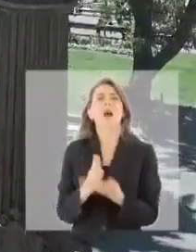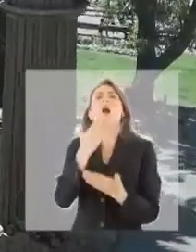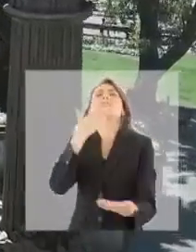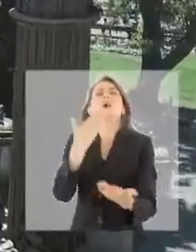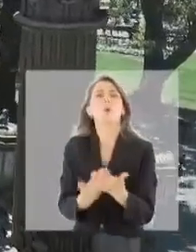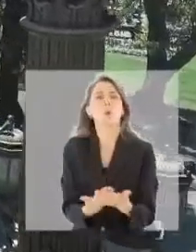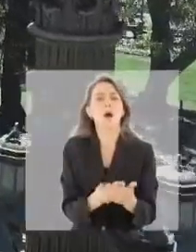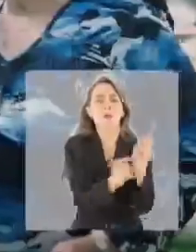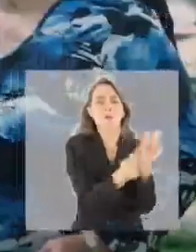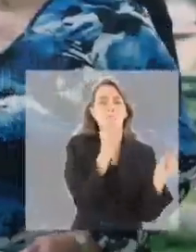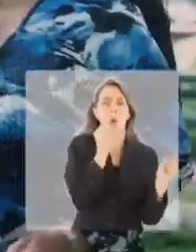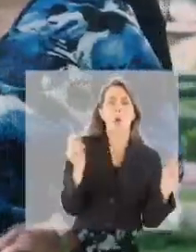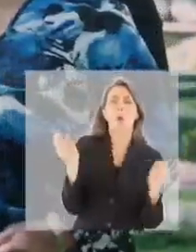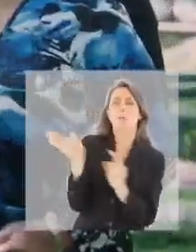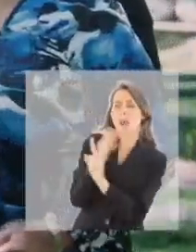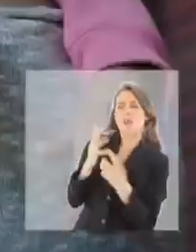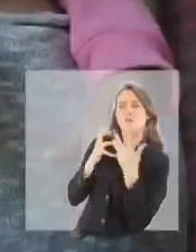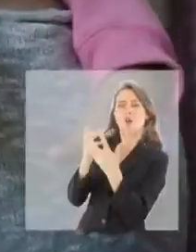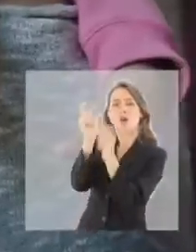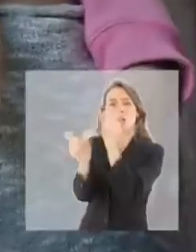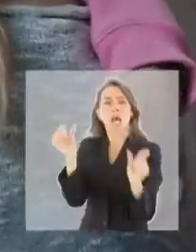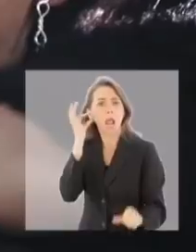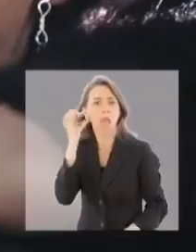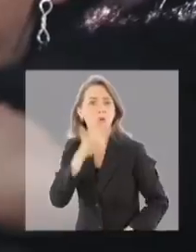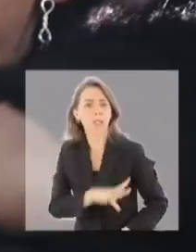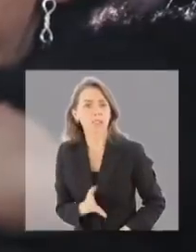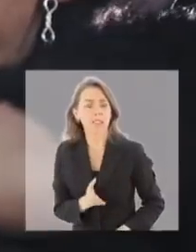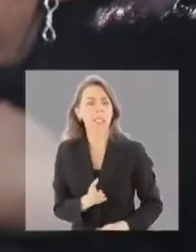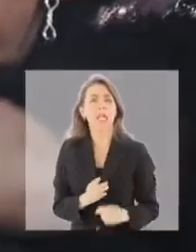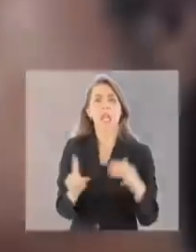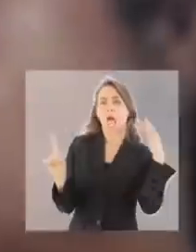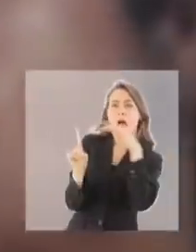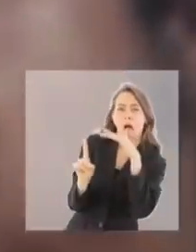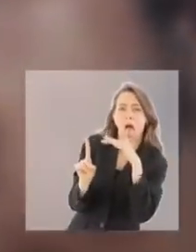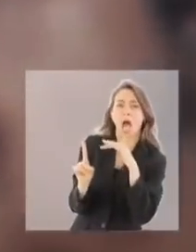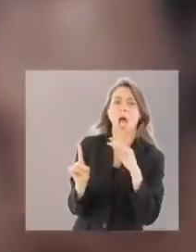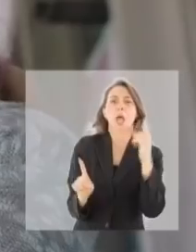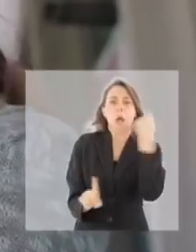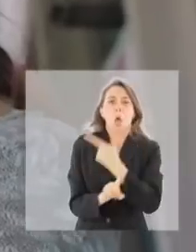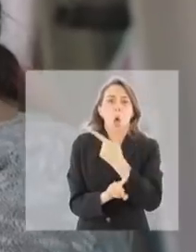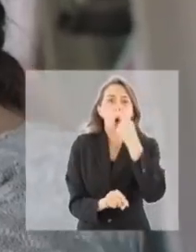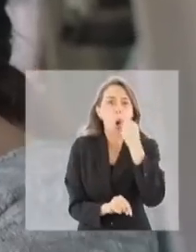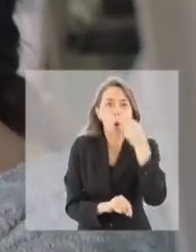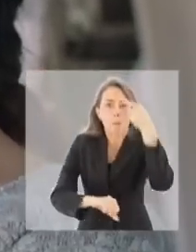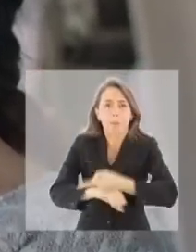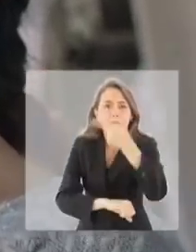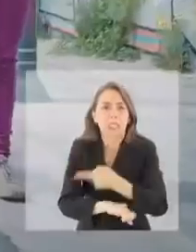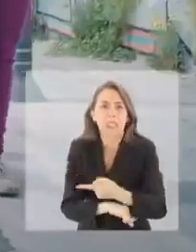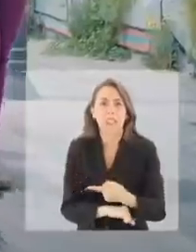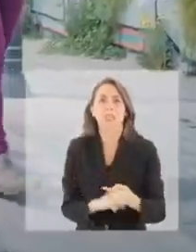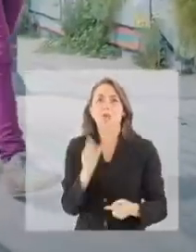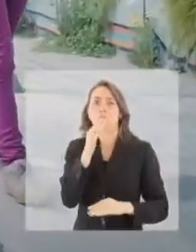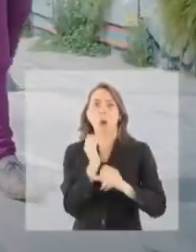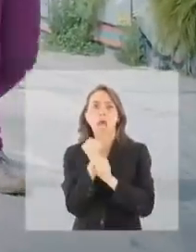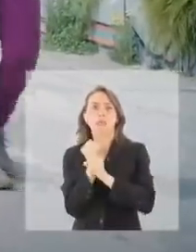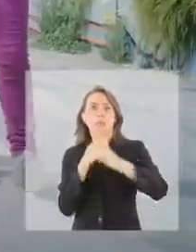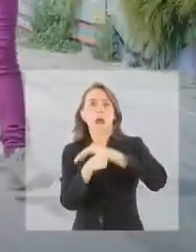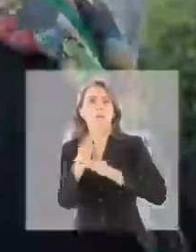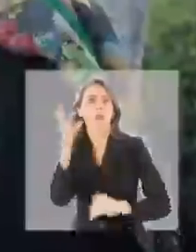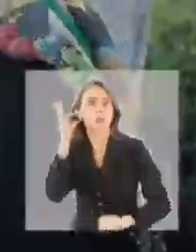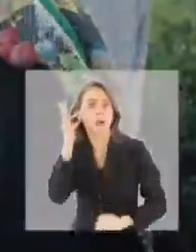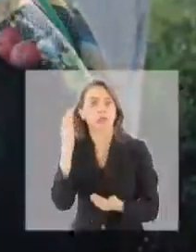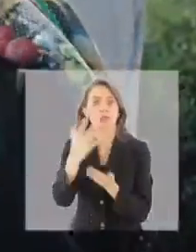¿Hasta cuándo la violencia de género en nuestro país, el maltrato psicológico, el machismo, la falta de acceso al trabajo,